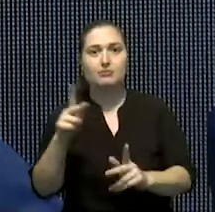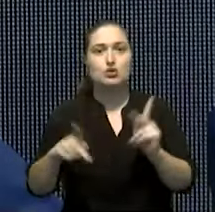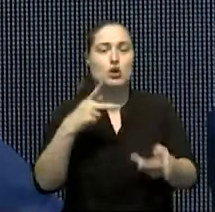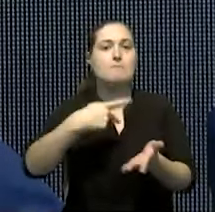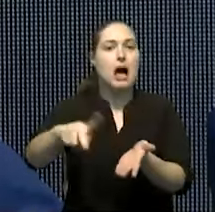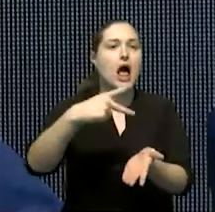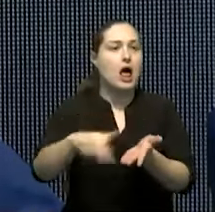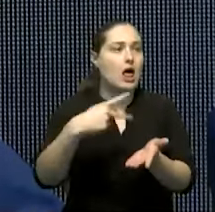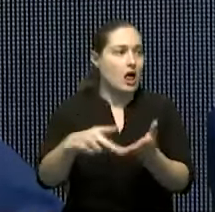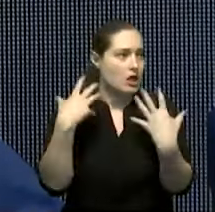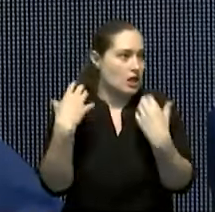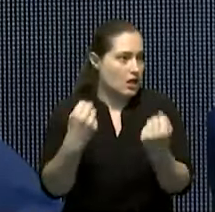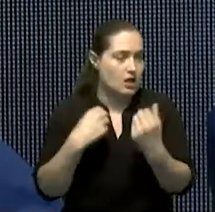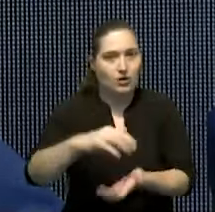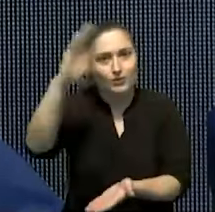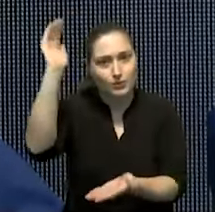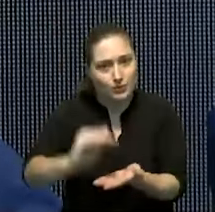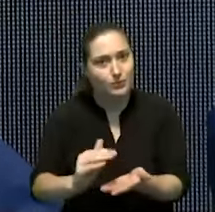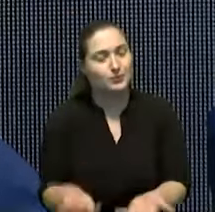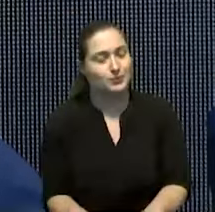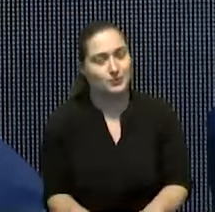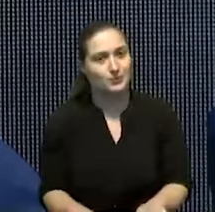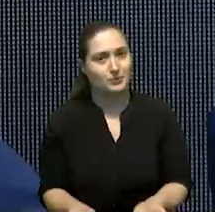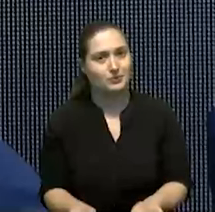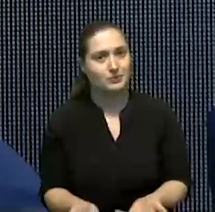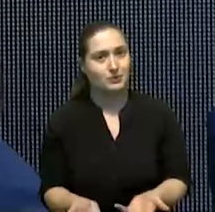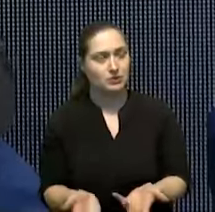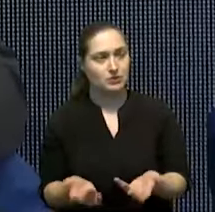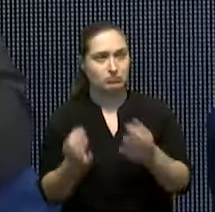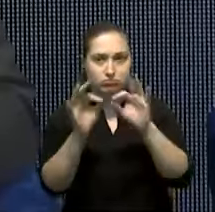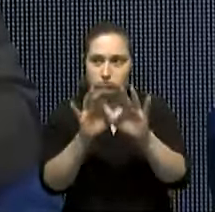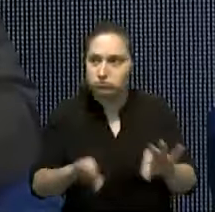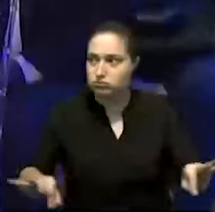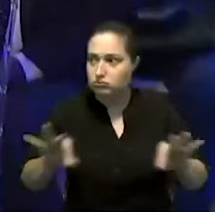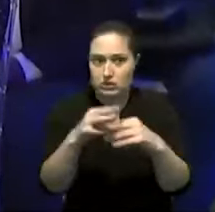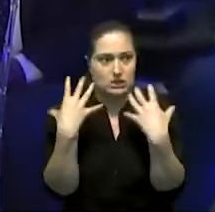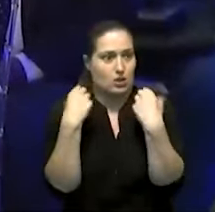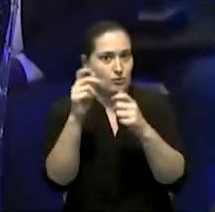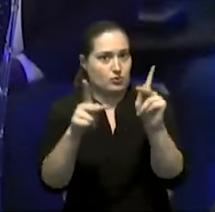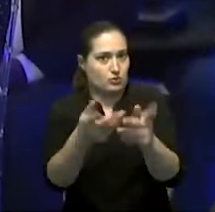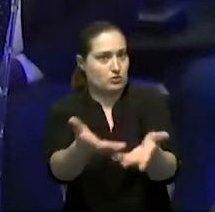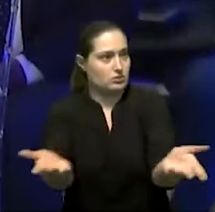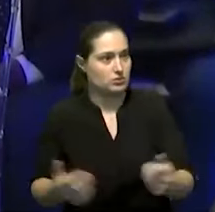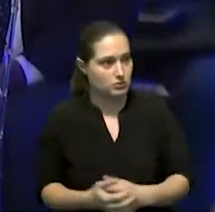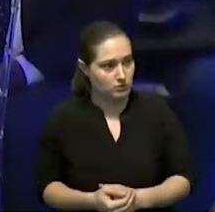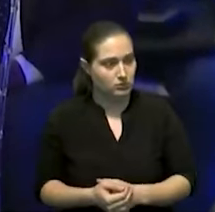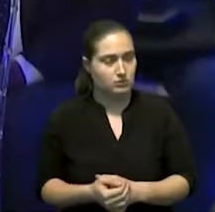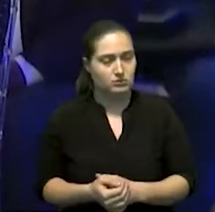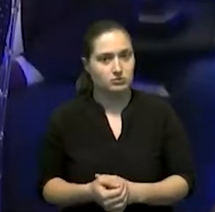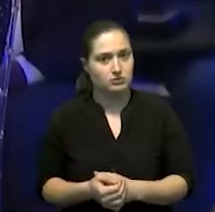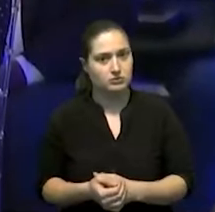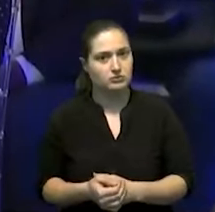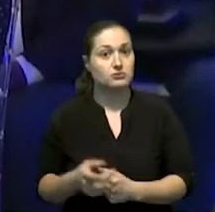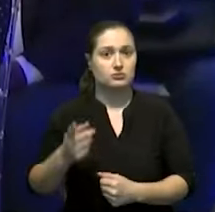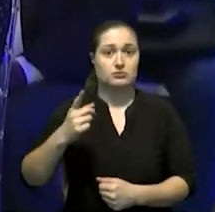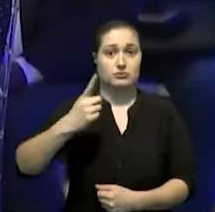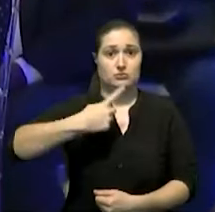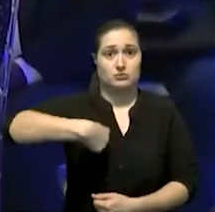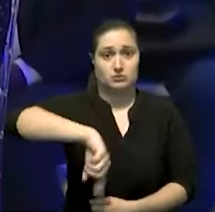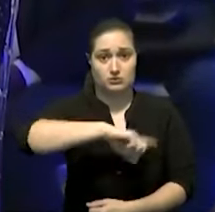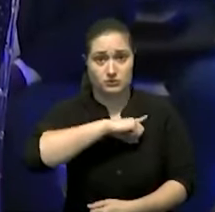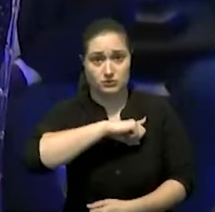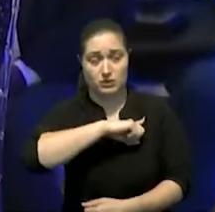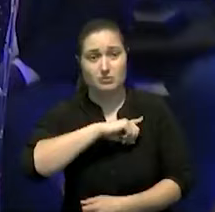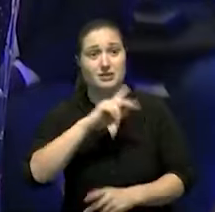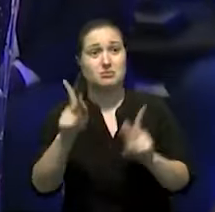con un elemento fundamental que es la salud de la población nosotros vamos a prevenir que la población tenga